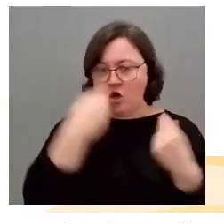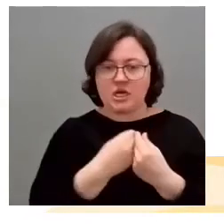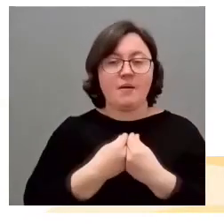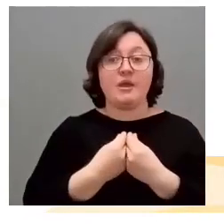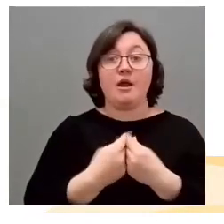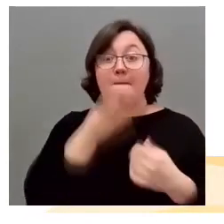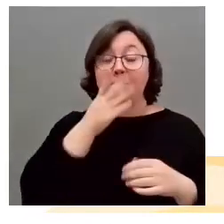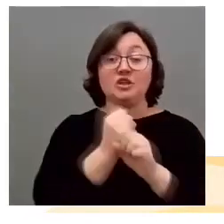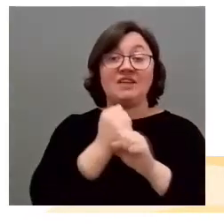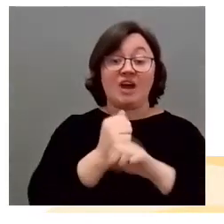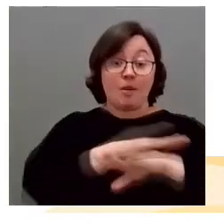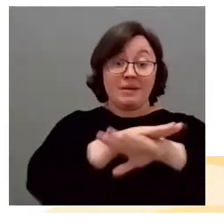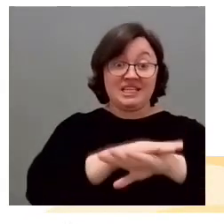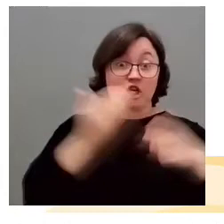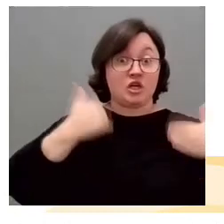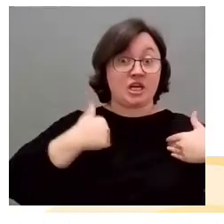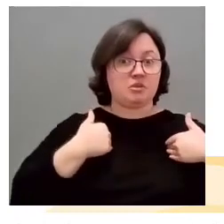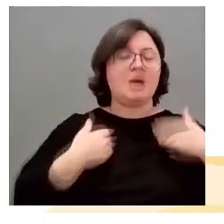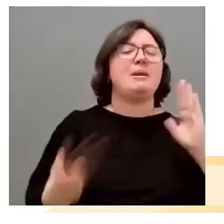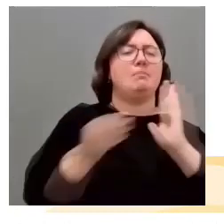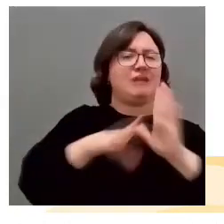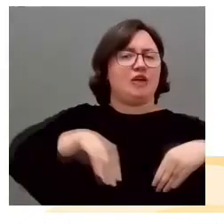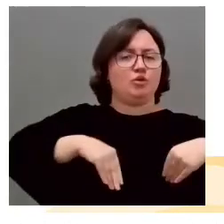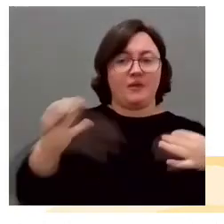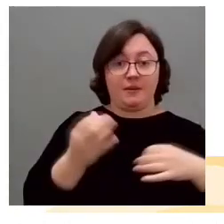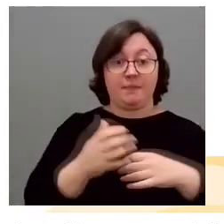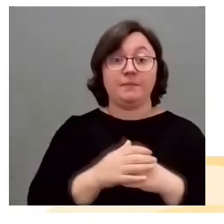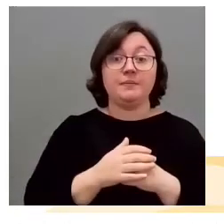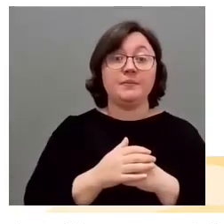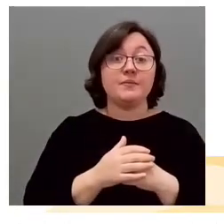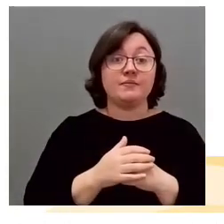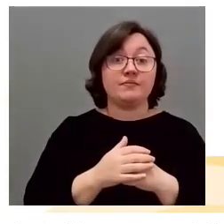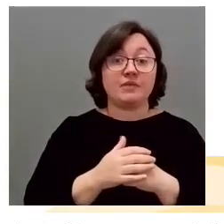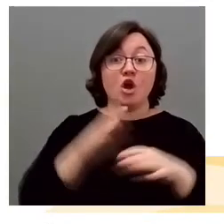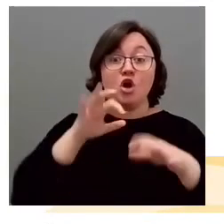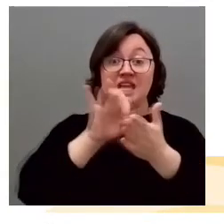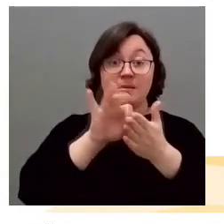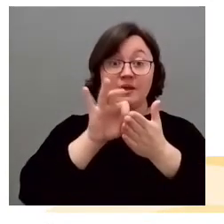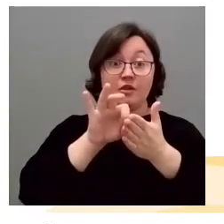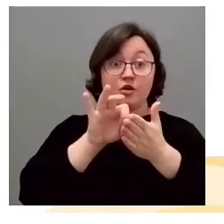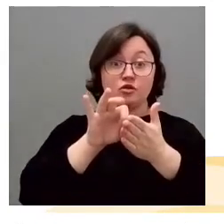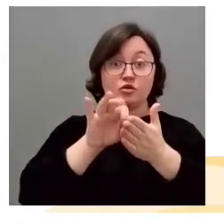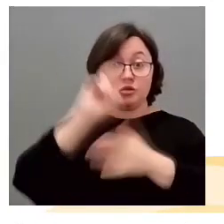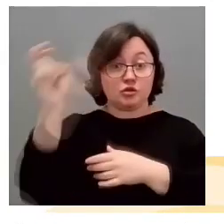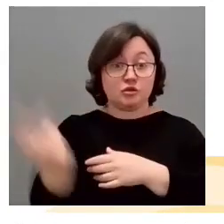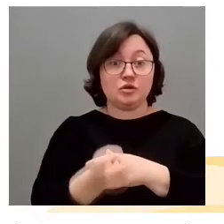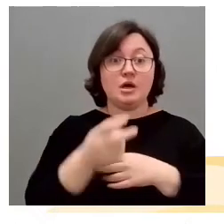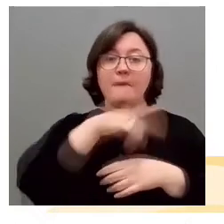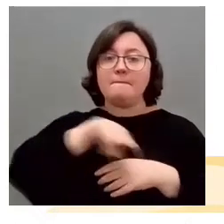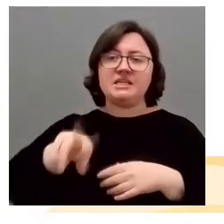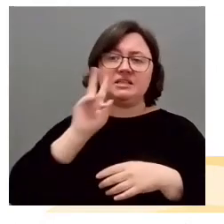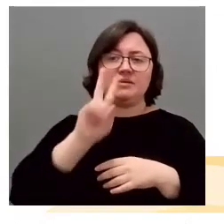trabajando para que el ministerio competente se haga eco de ello, ¿no? En materia de servicios, también lo hemos visto en estos meses,